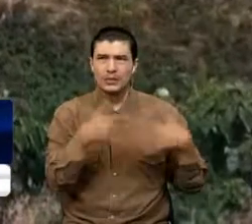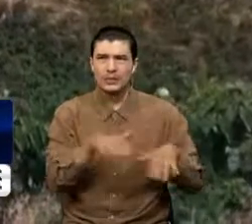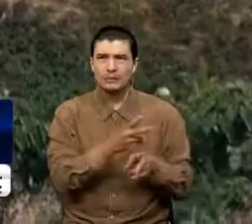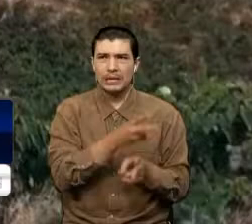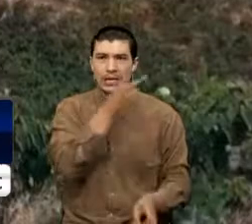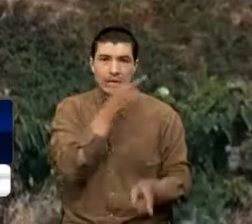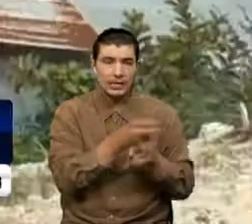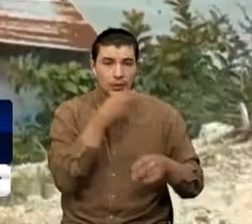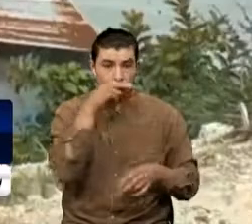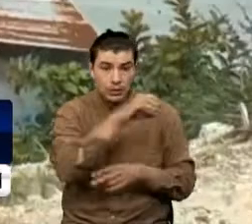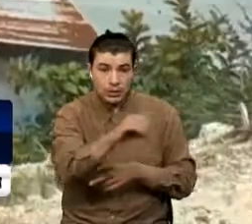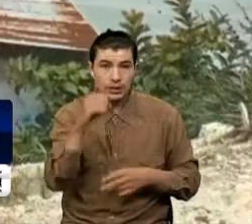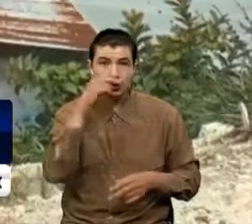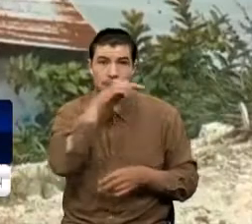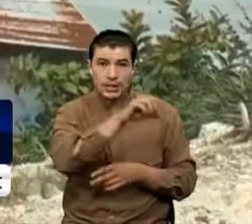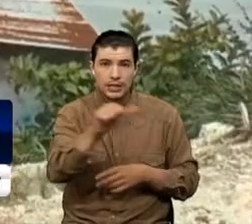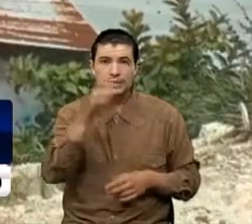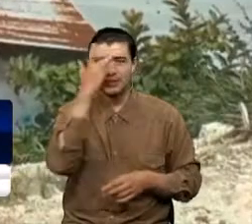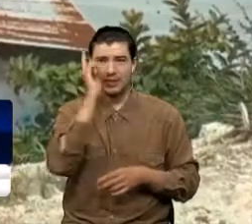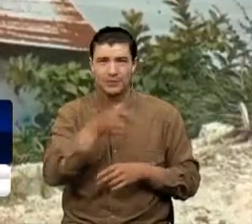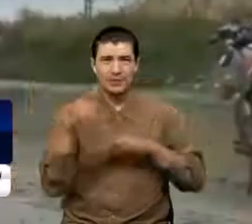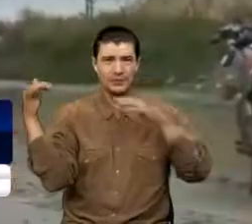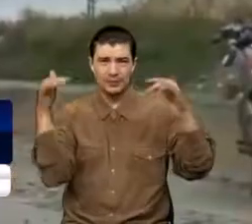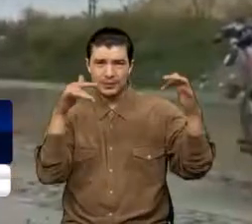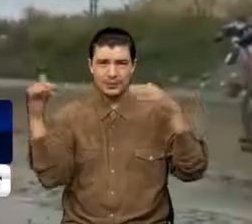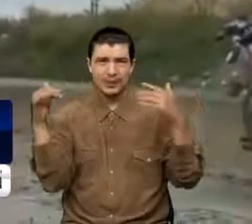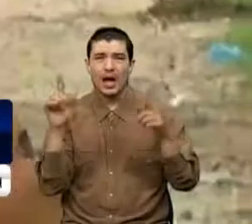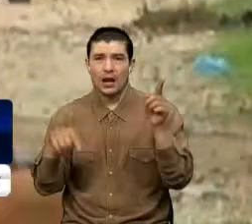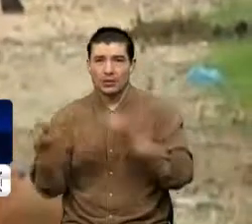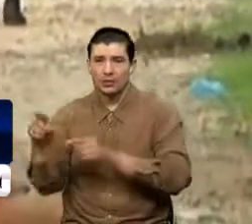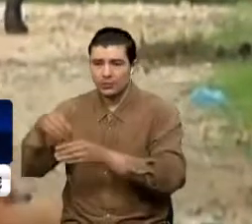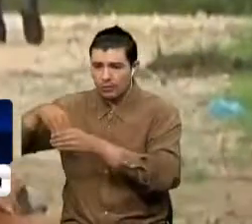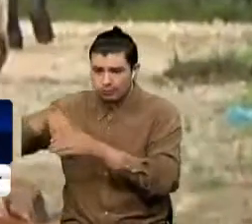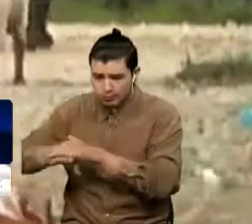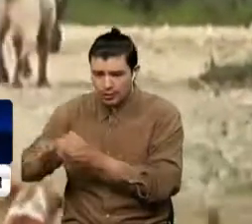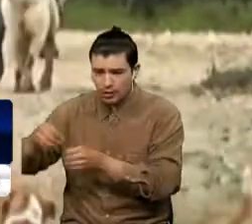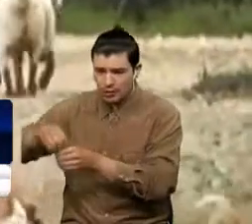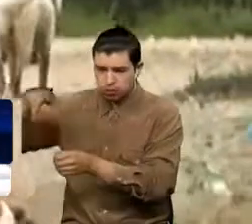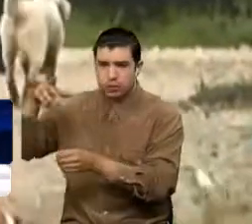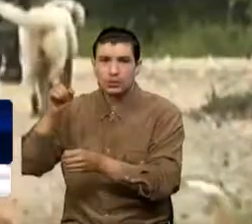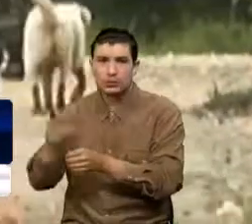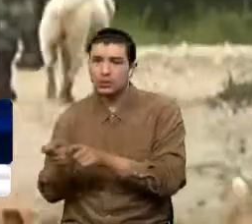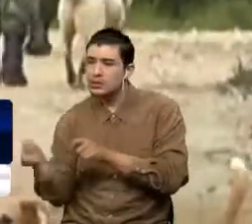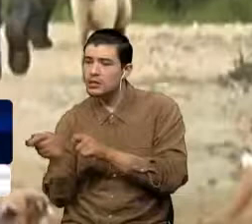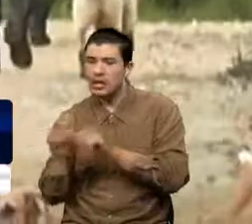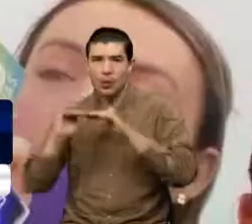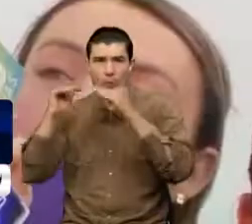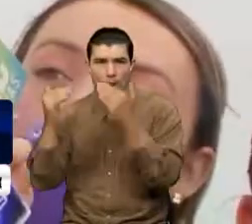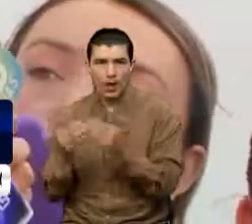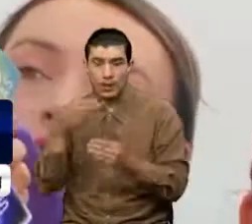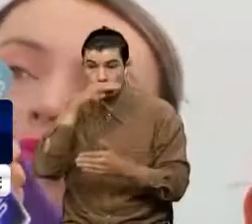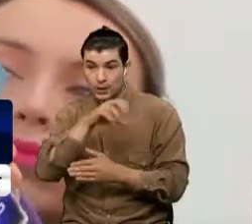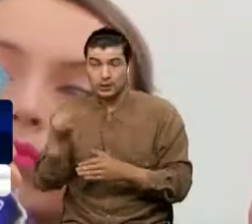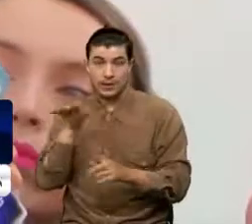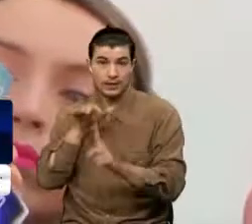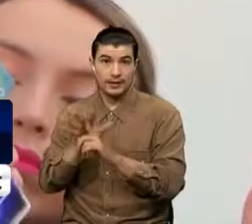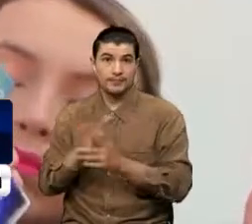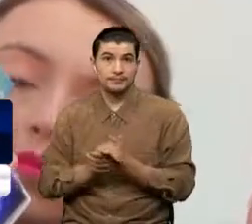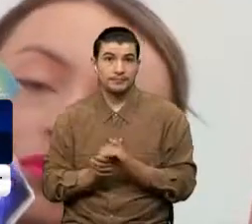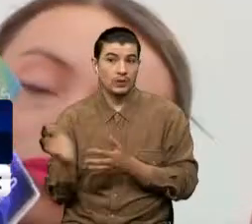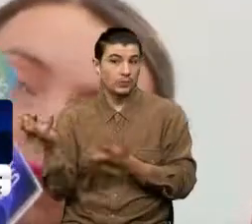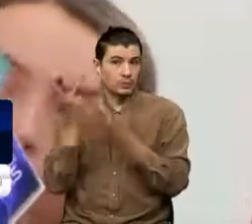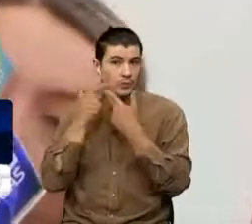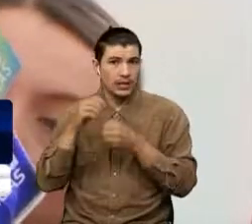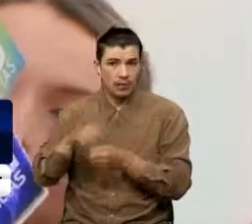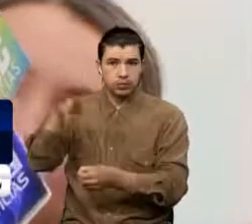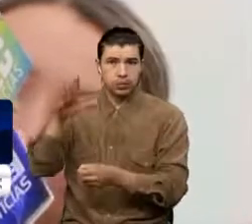correr los niños debido a los enfrentamientos y posibles artefactos explosivos en los planteles educativos. Nos hablaban de minas antipersonas